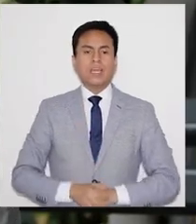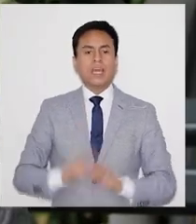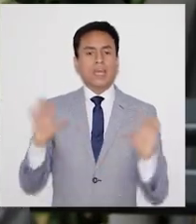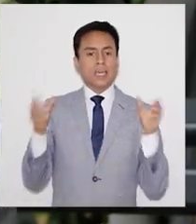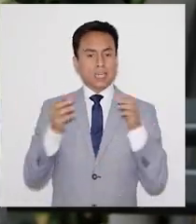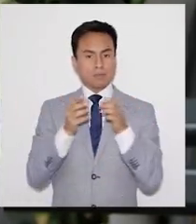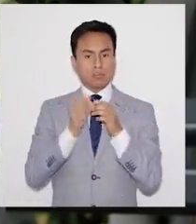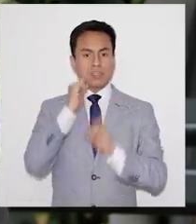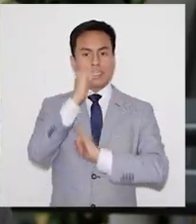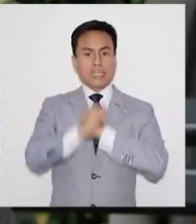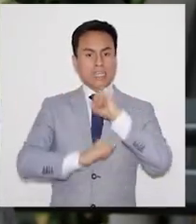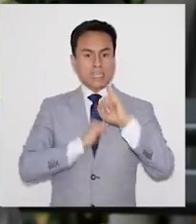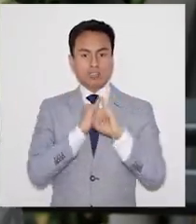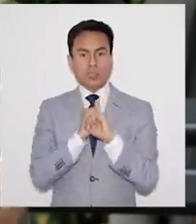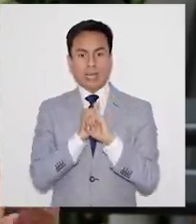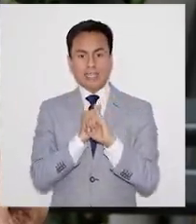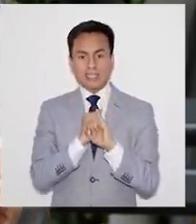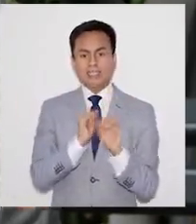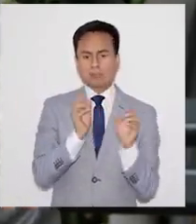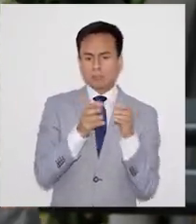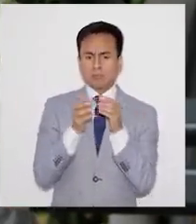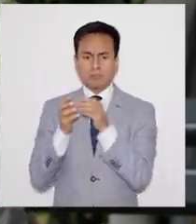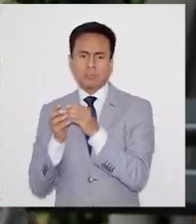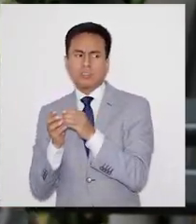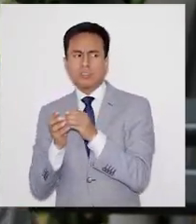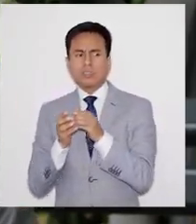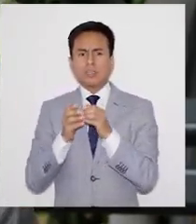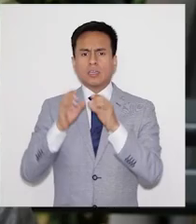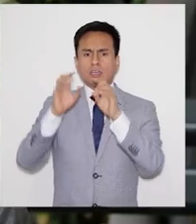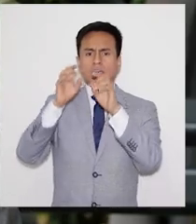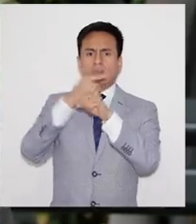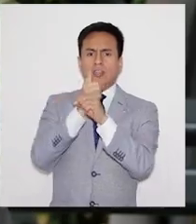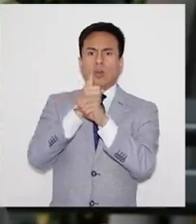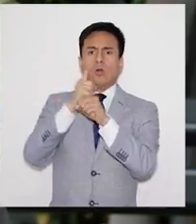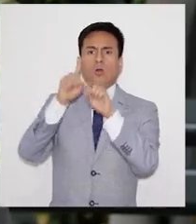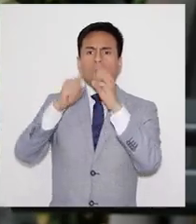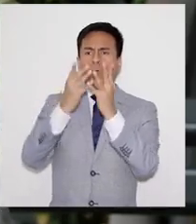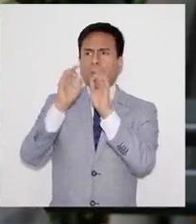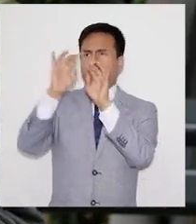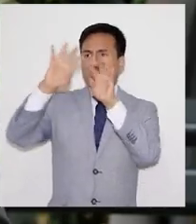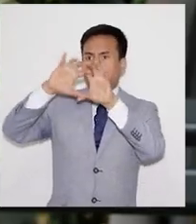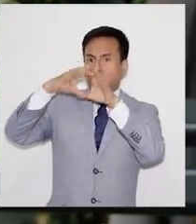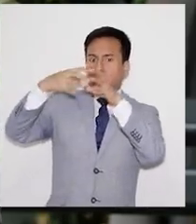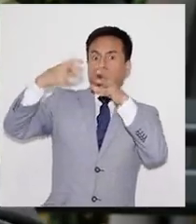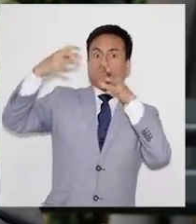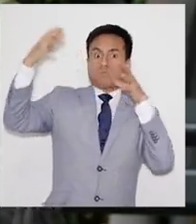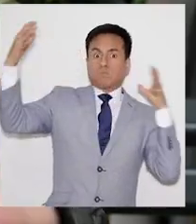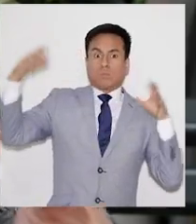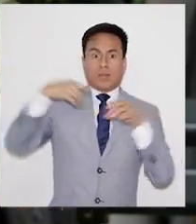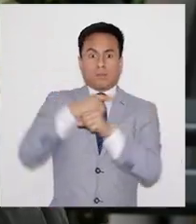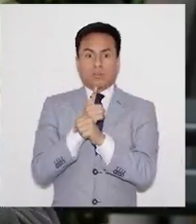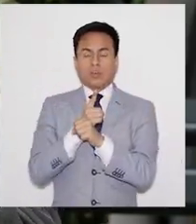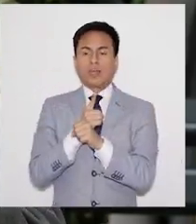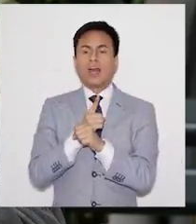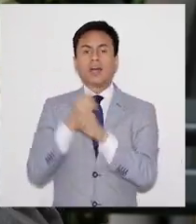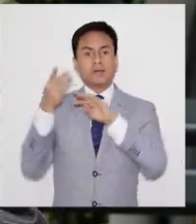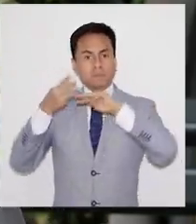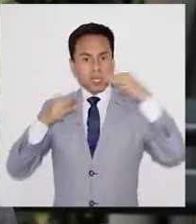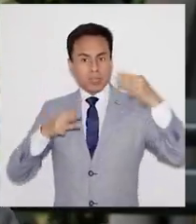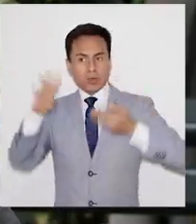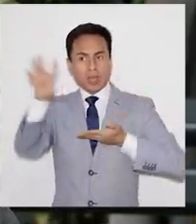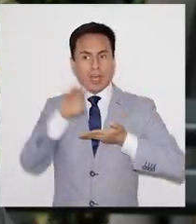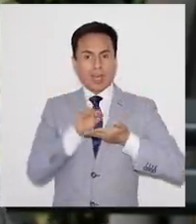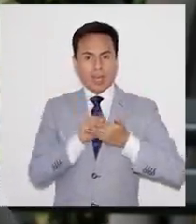Los equipos internacionales, que fueron los que determinaron la expansión acelerada del universo, ellos lo que hicieron fue adoptar este método